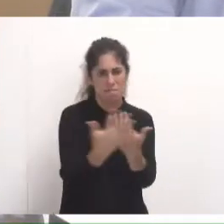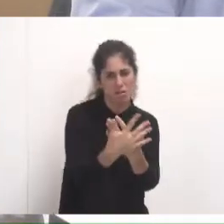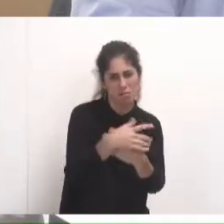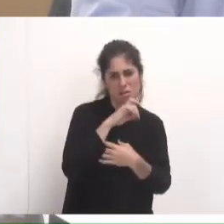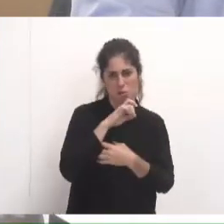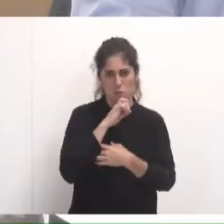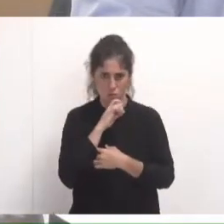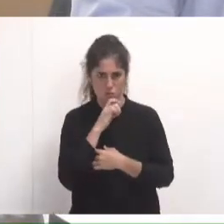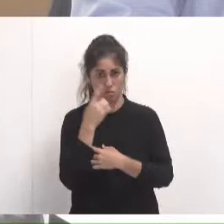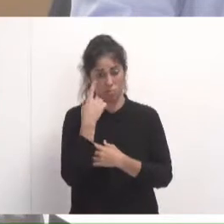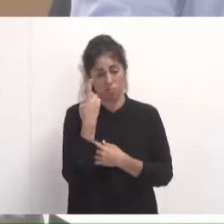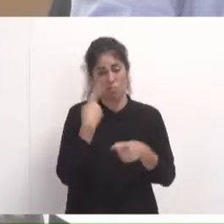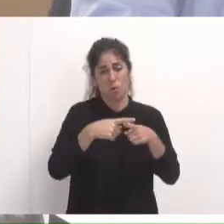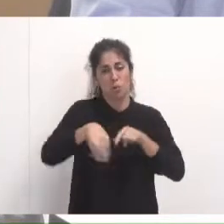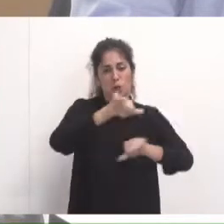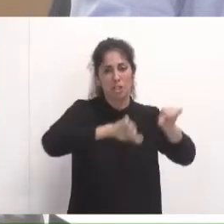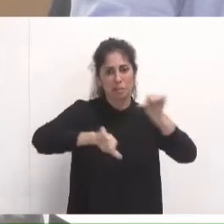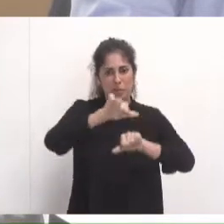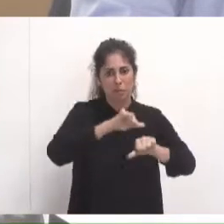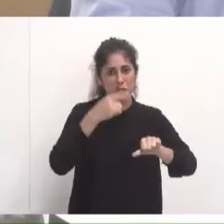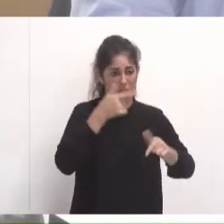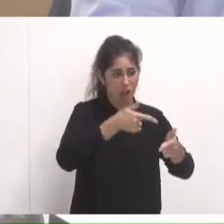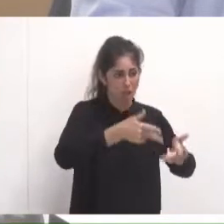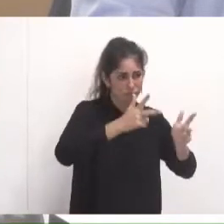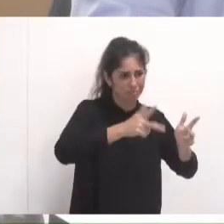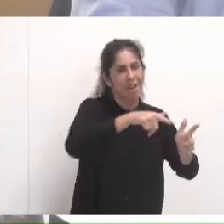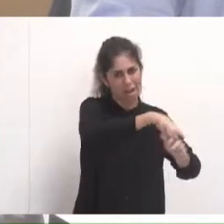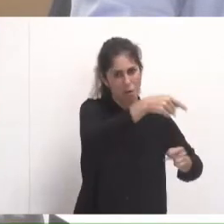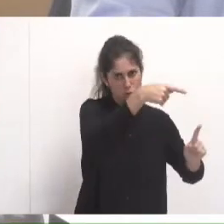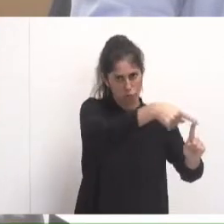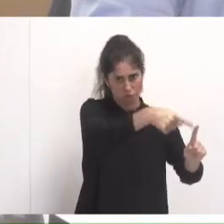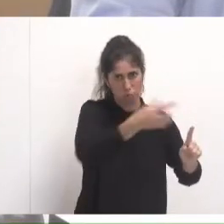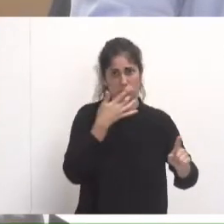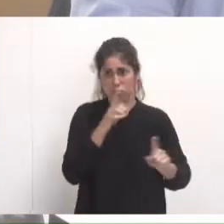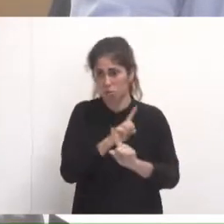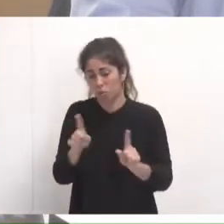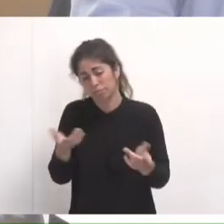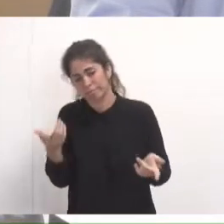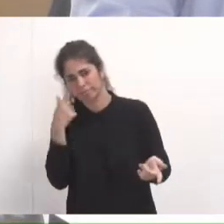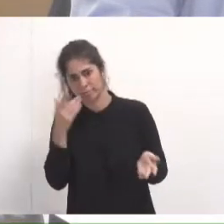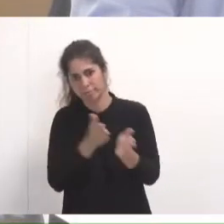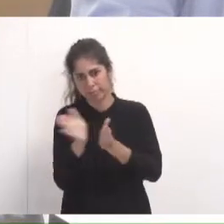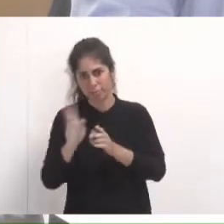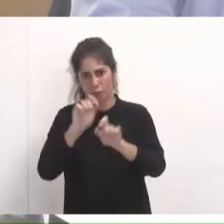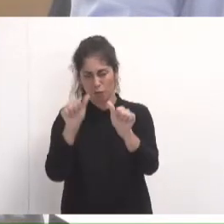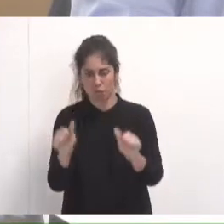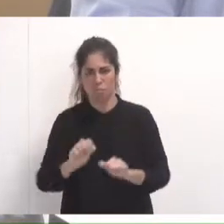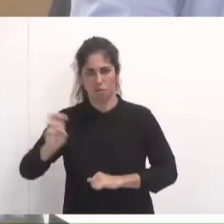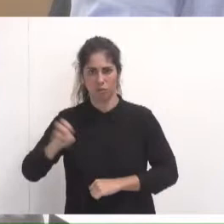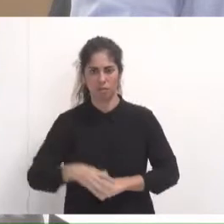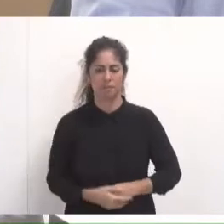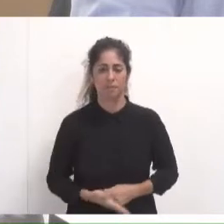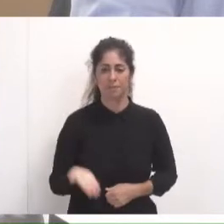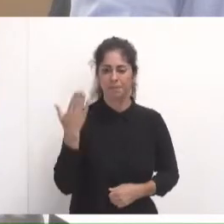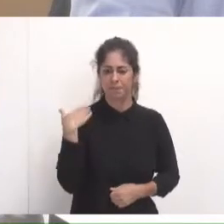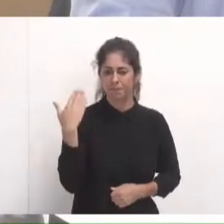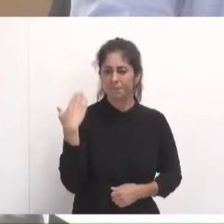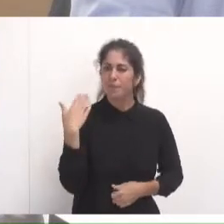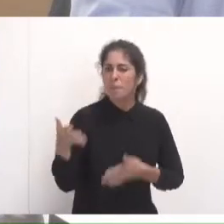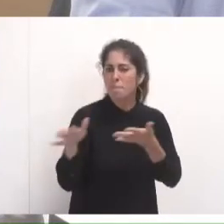donde sea permitido. Bueno, como ve, se ha avanzado. Estamos hablando de que el 7 de marzo fue cuando estuvo aquí